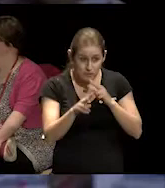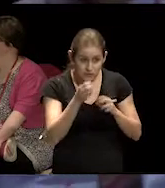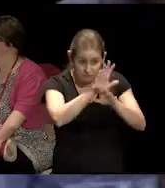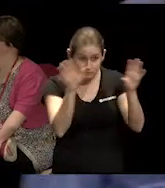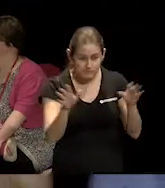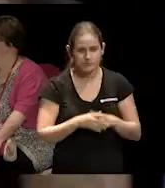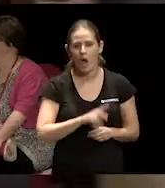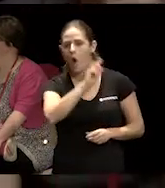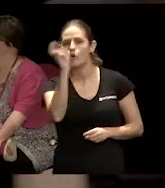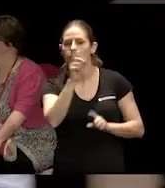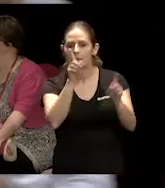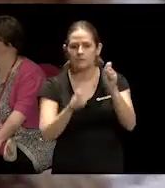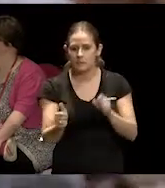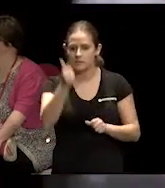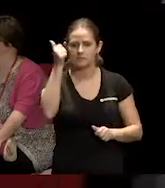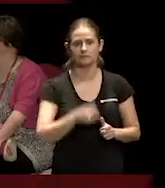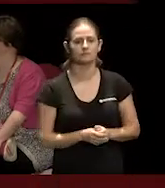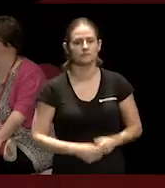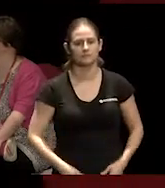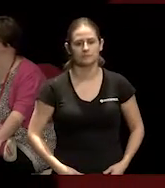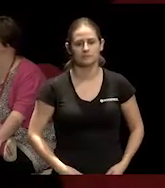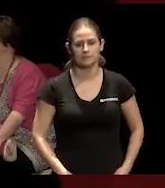¿Alguna pregunta más? Aquí.